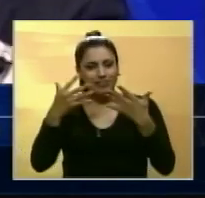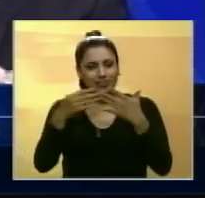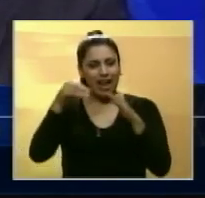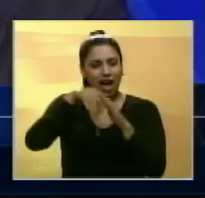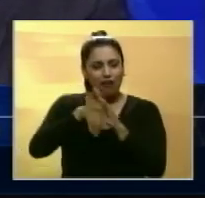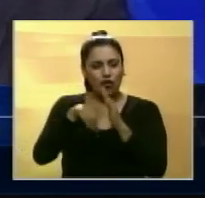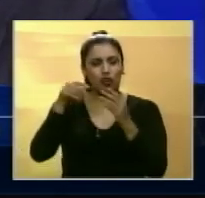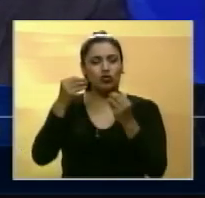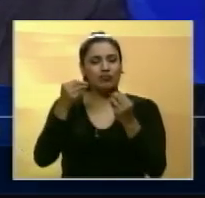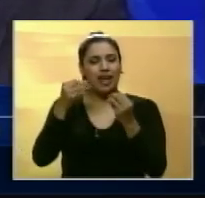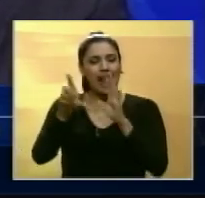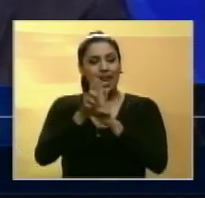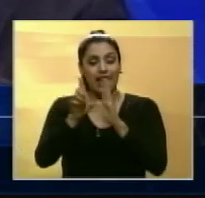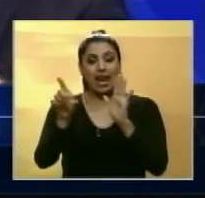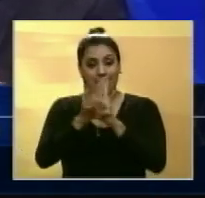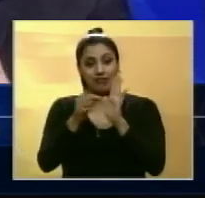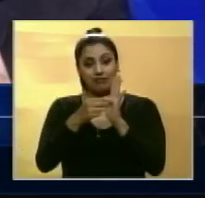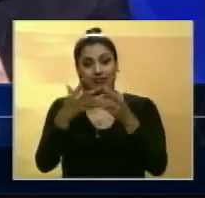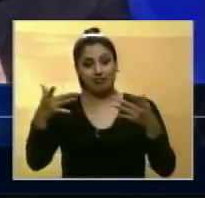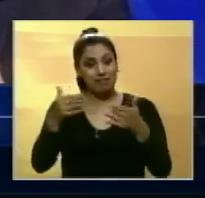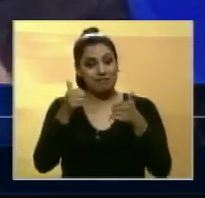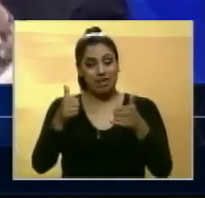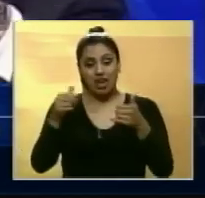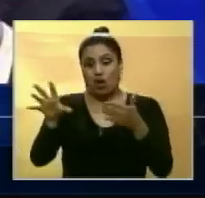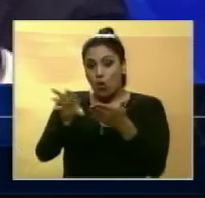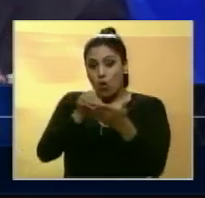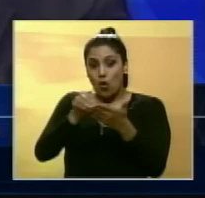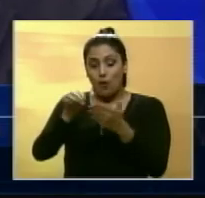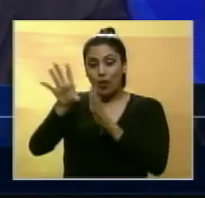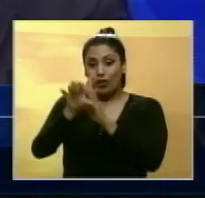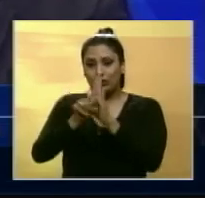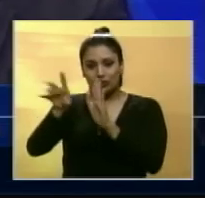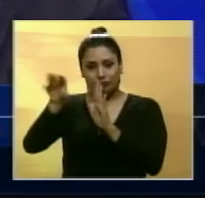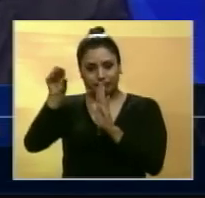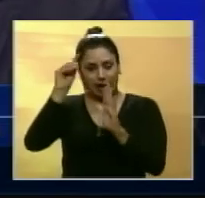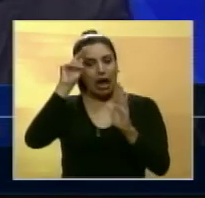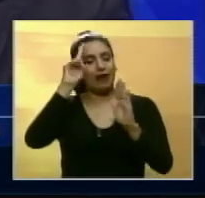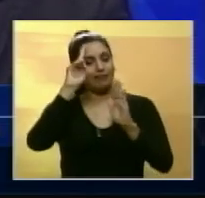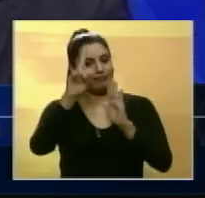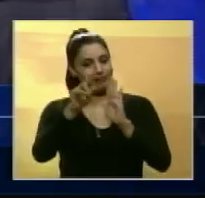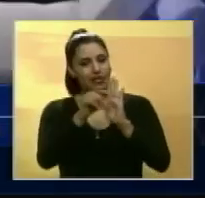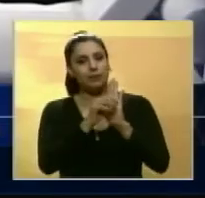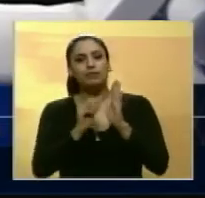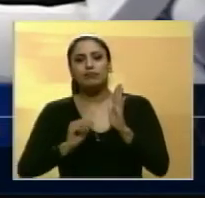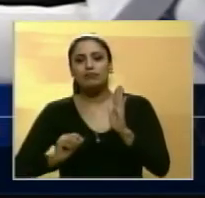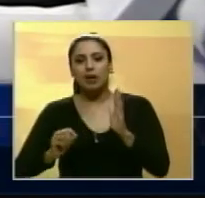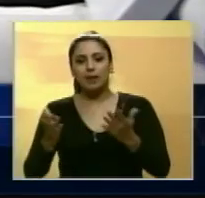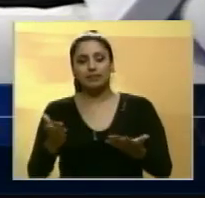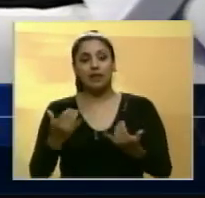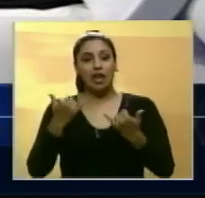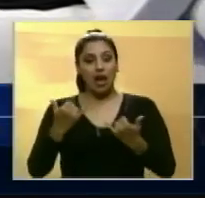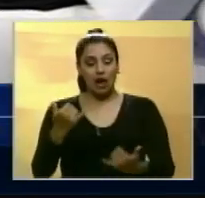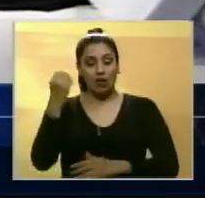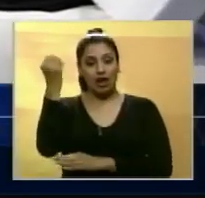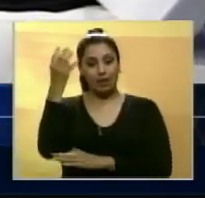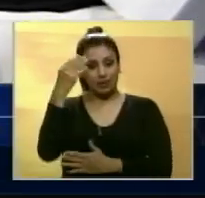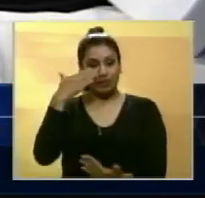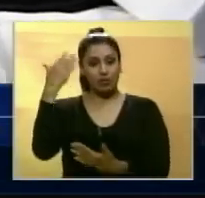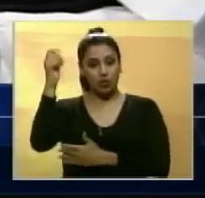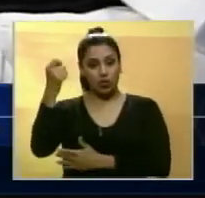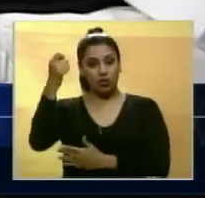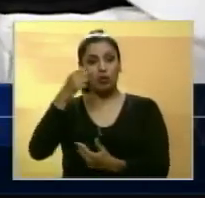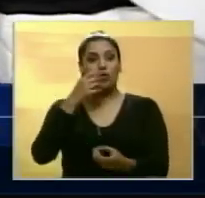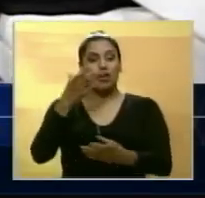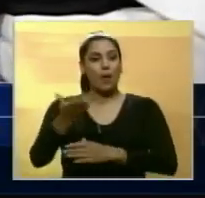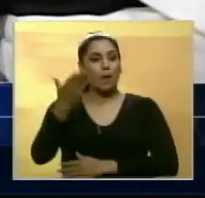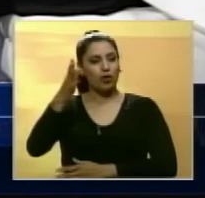ley. La ley cumplió exactamente con todo el protocolo constitucional. El parlamentario resaltó la